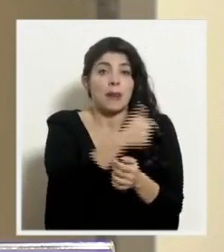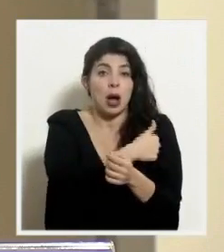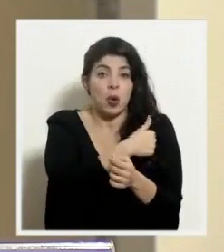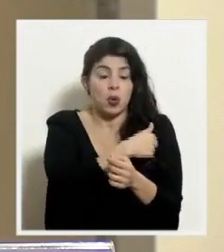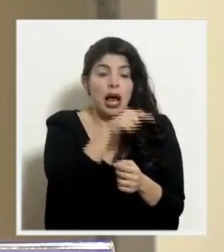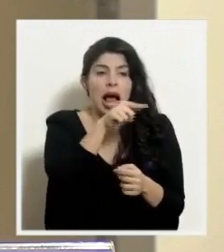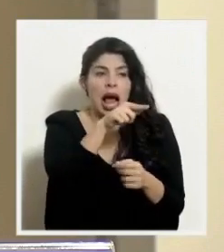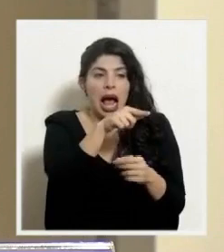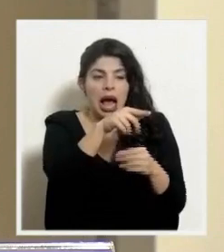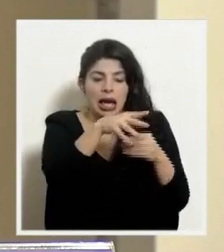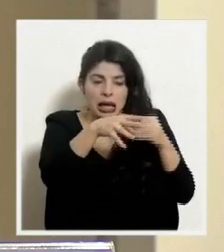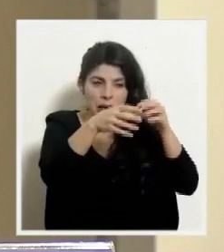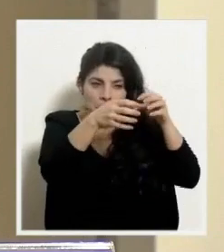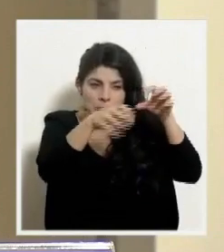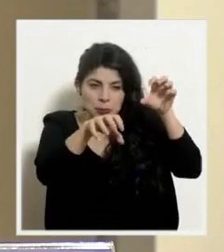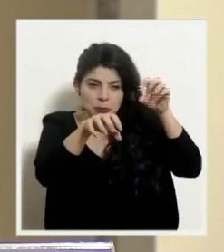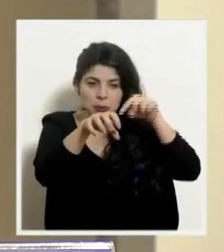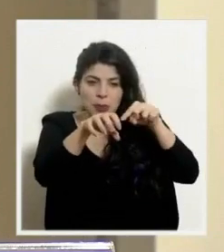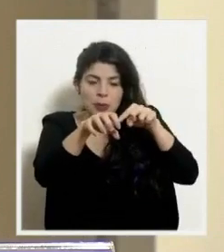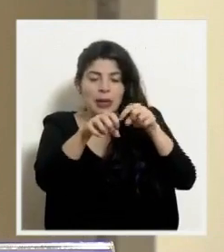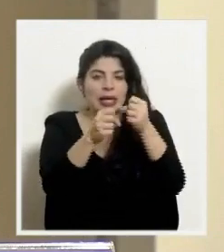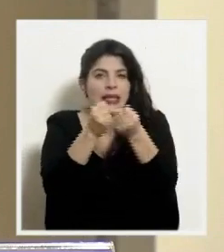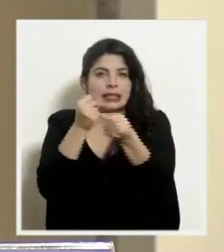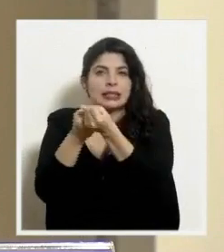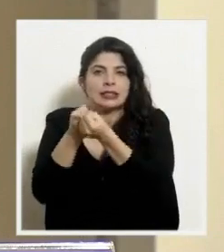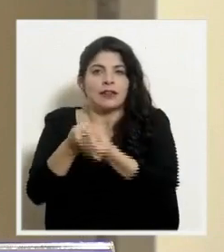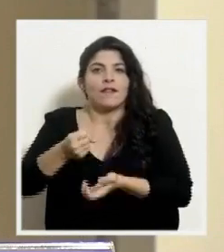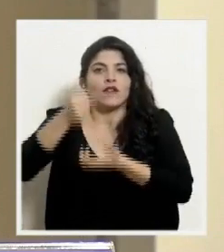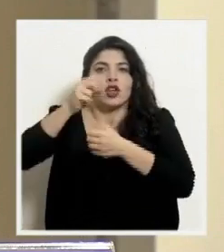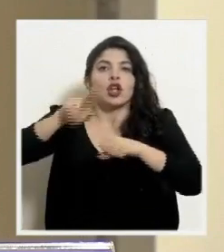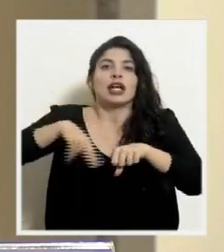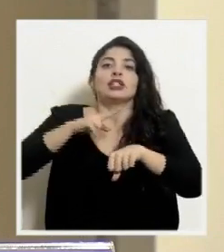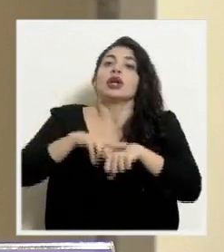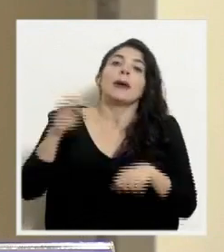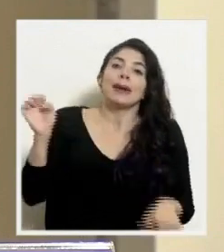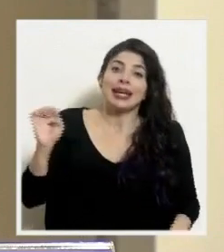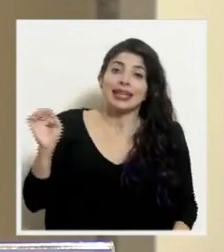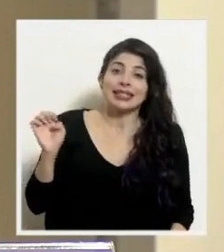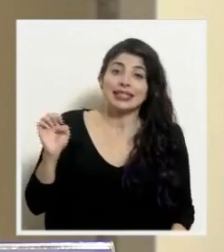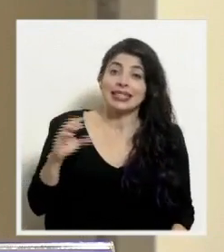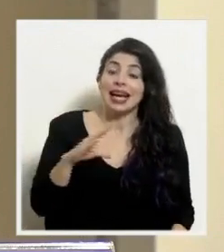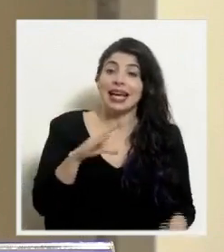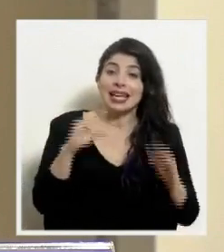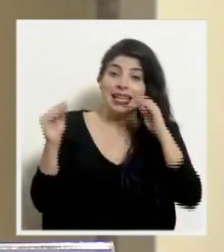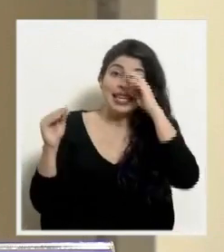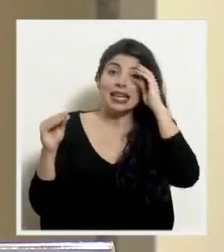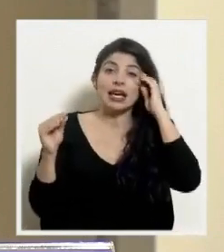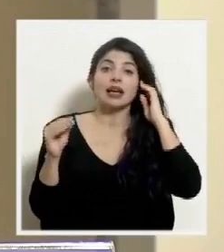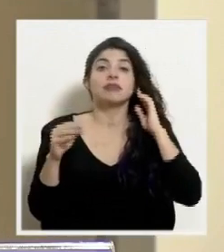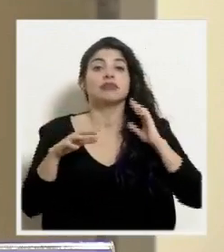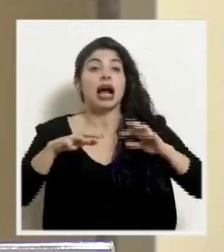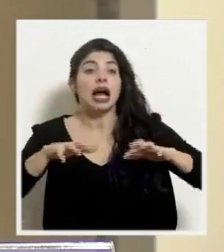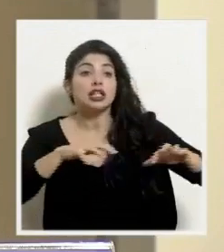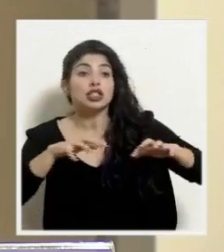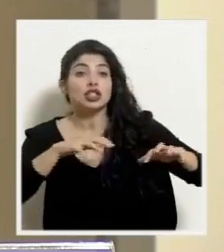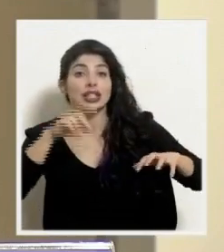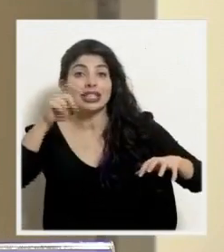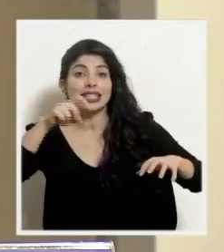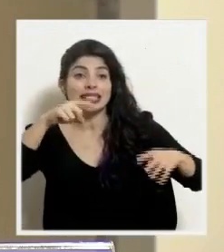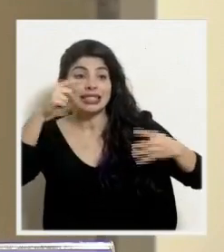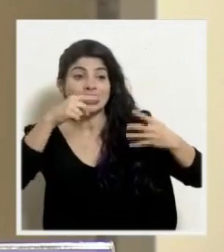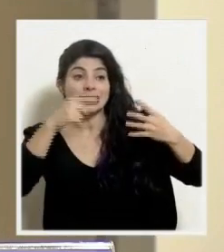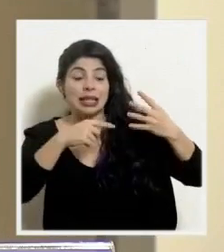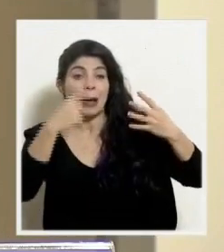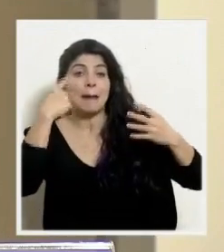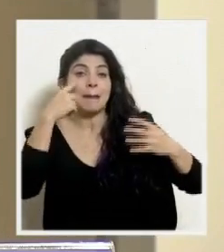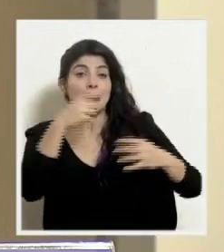estaría derivando a reforzar el Fondo Nacional de Emergencia, y con las acciones que requerimos para